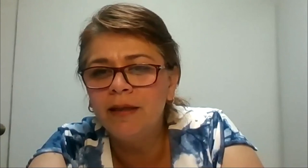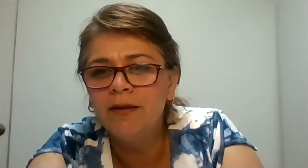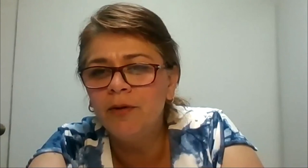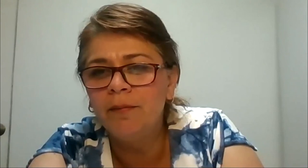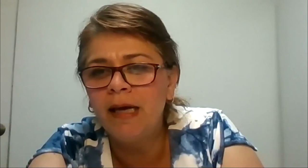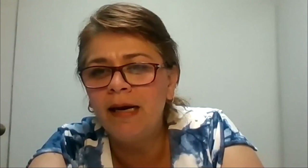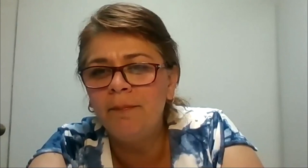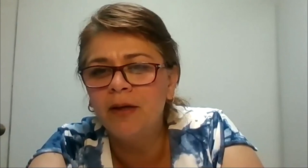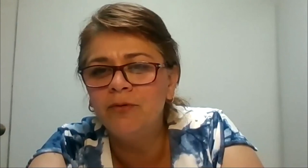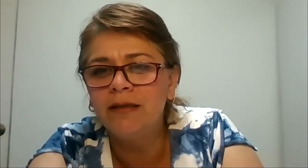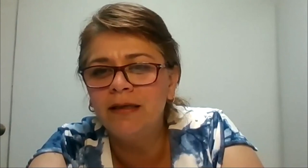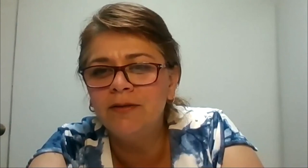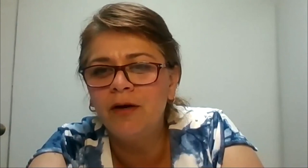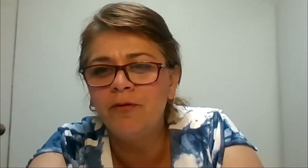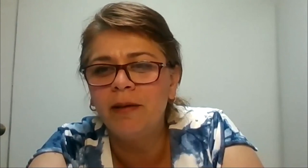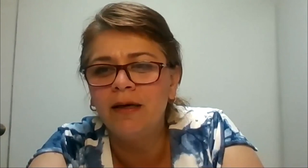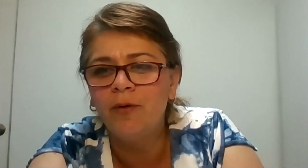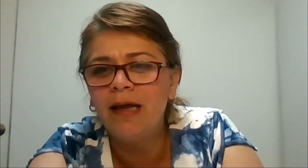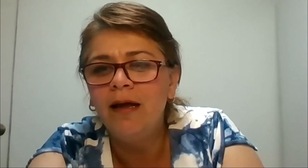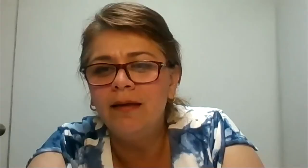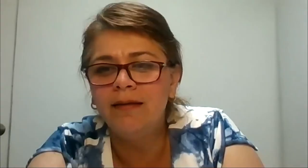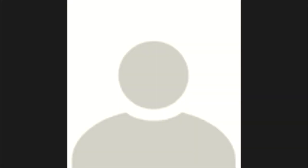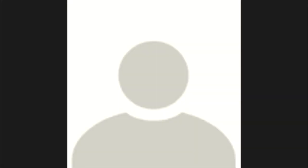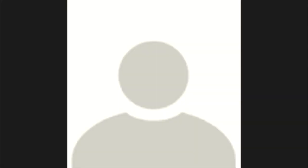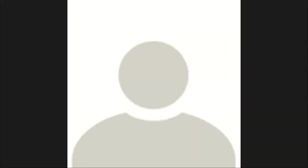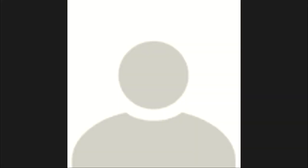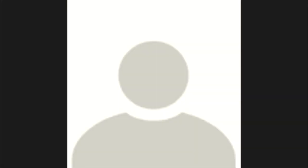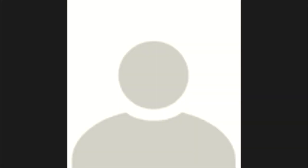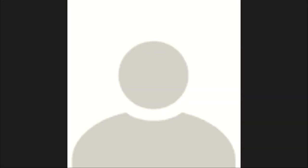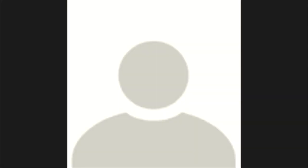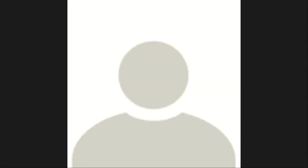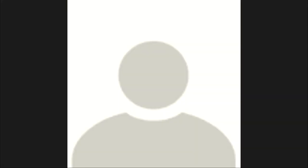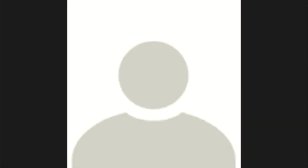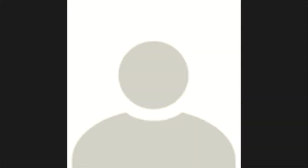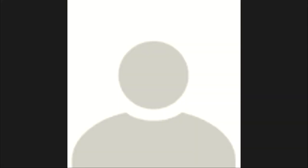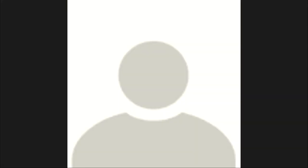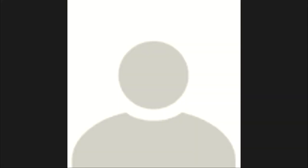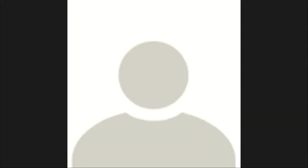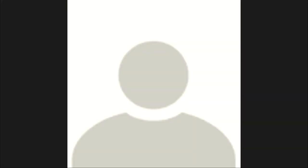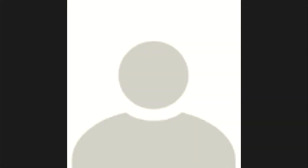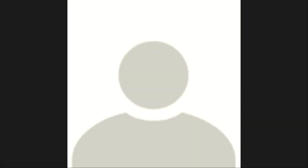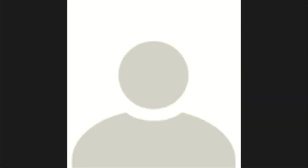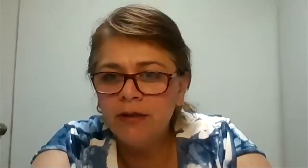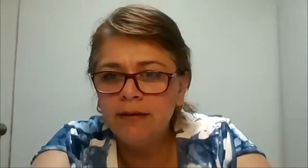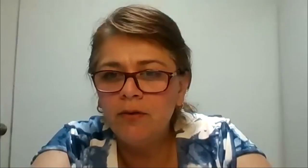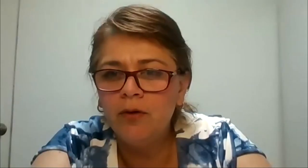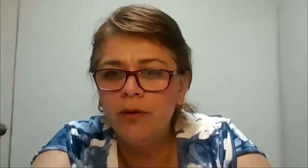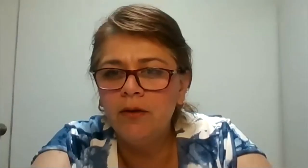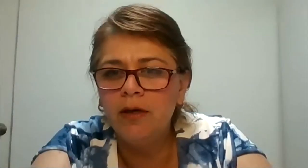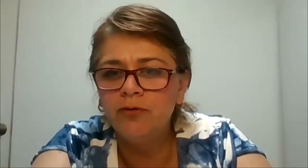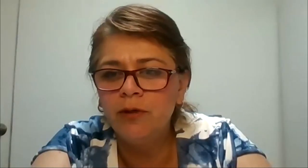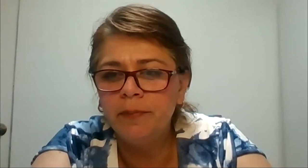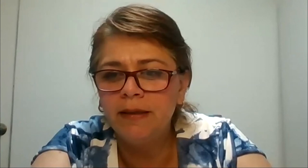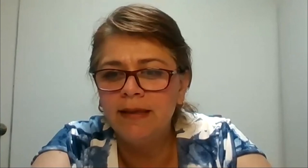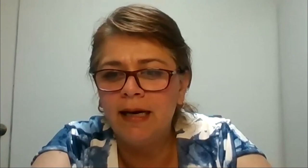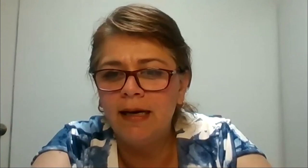el objetivo de mi área. Pregunta 3, de una forma adecuada, de acuerdo a la filosofía organizacional. Bueno, estoy tratando el cuidado